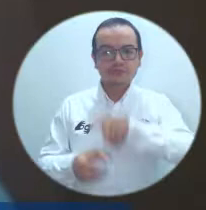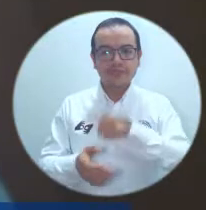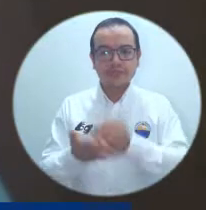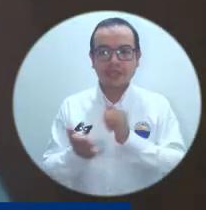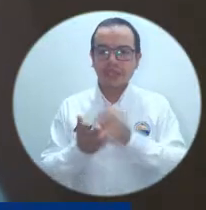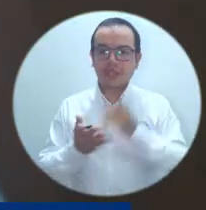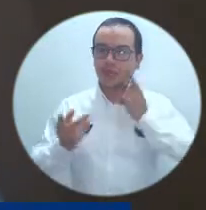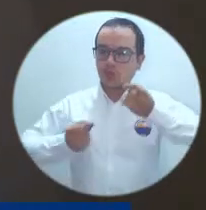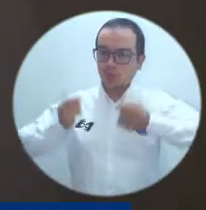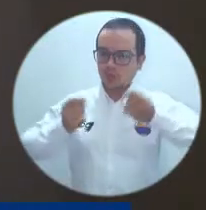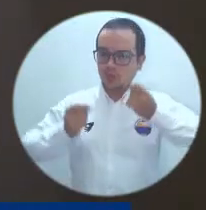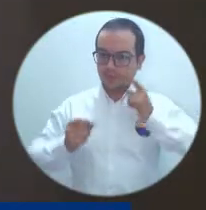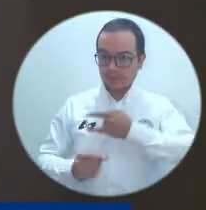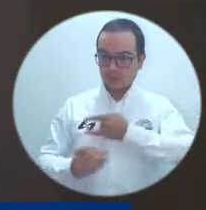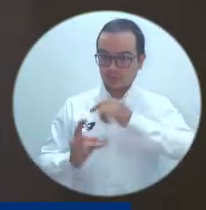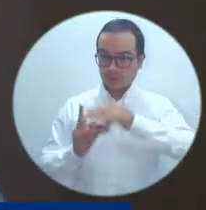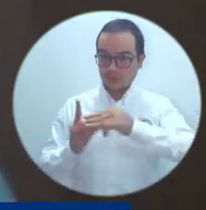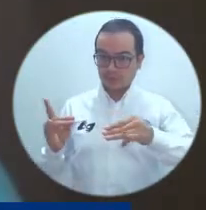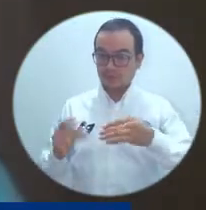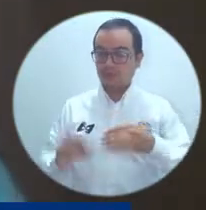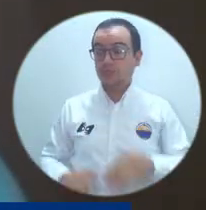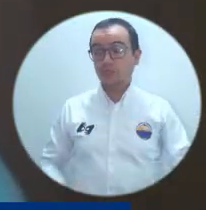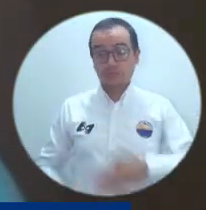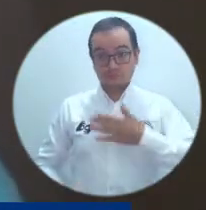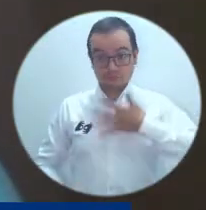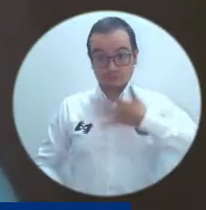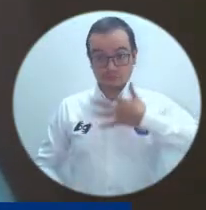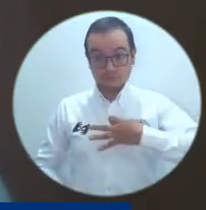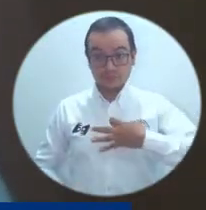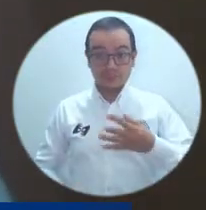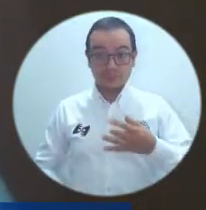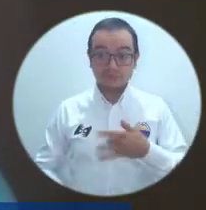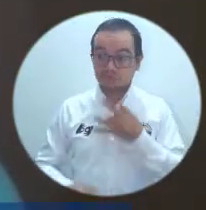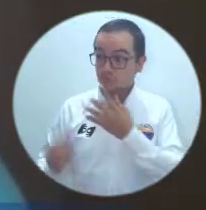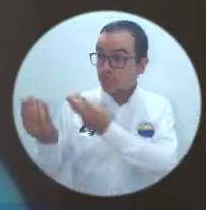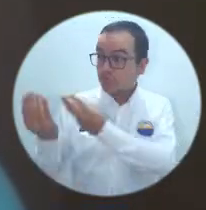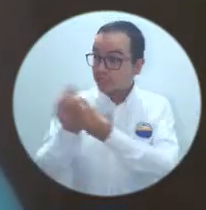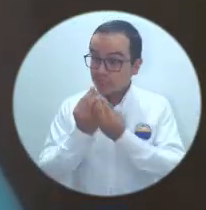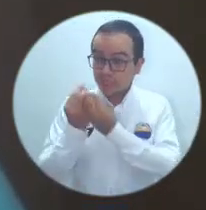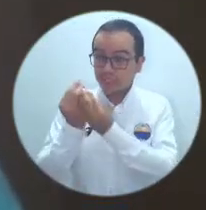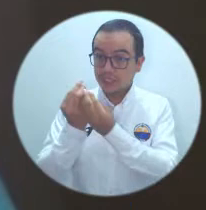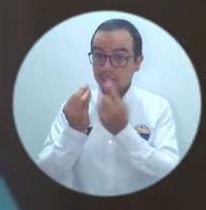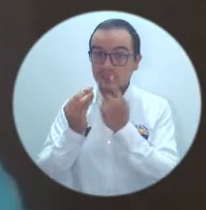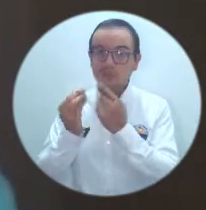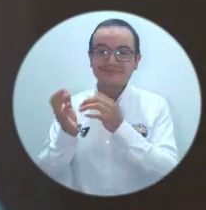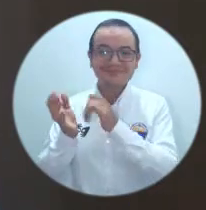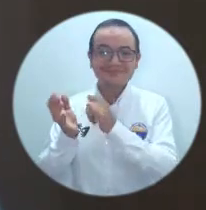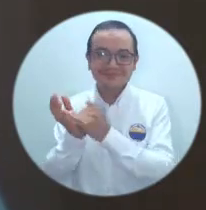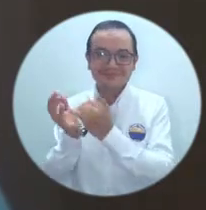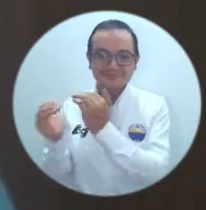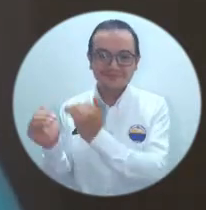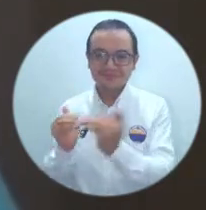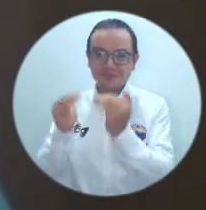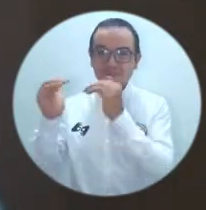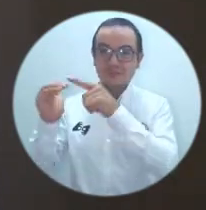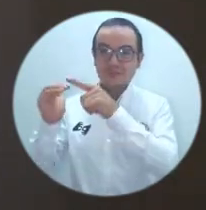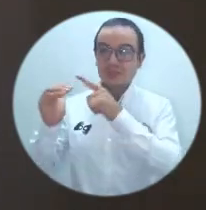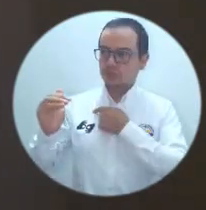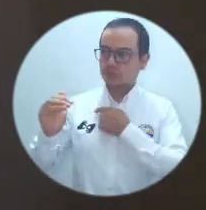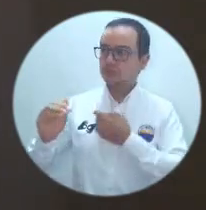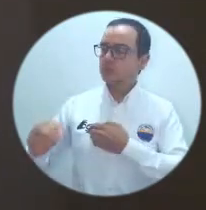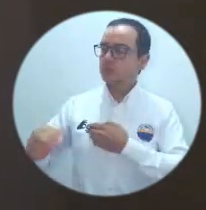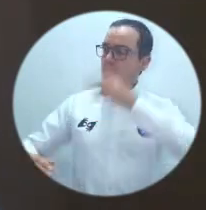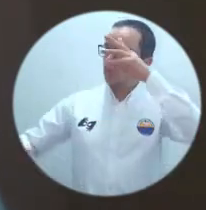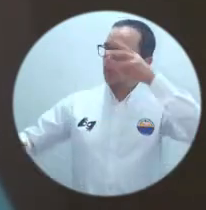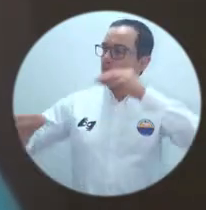de Economía de la Universidad del Magdalena. Quiero manifestar mi apoyo a la decisión tomada en el Consejo Superior de nuestra